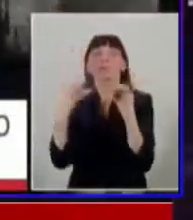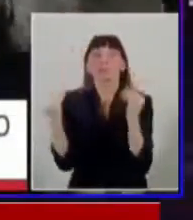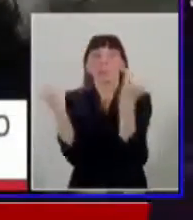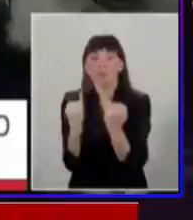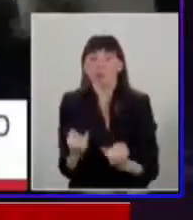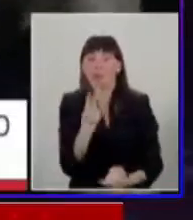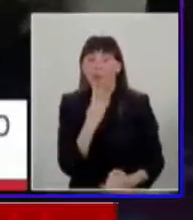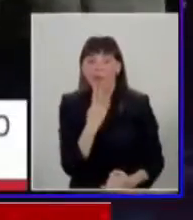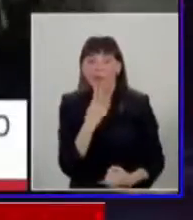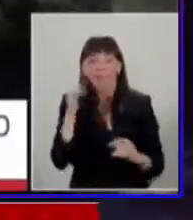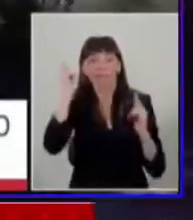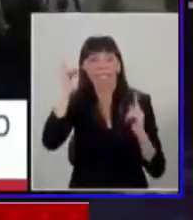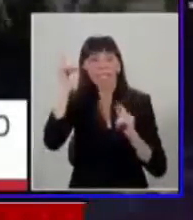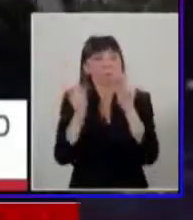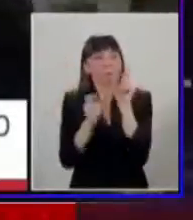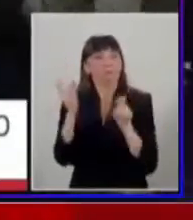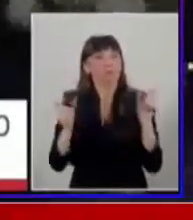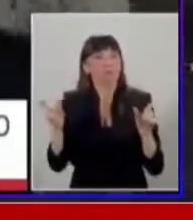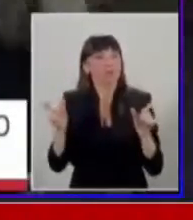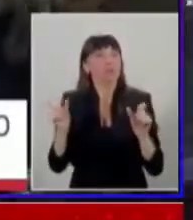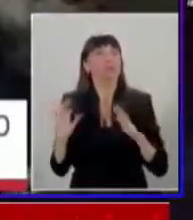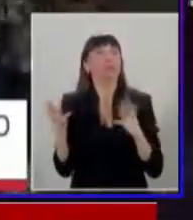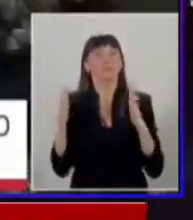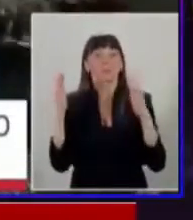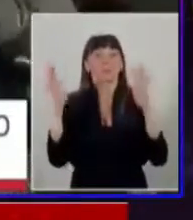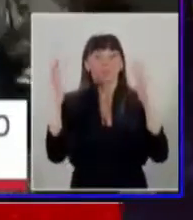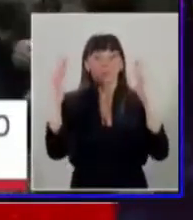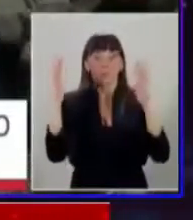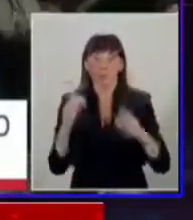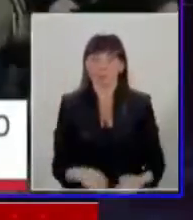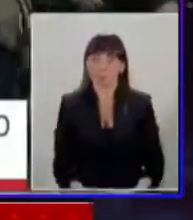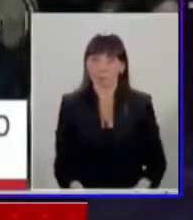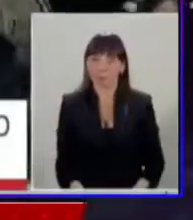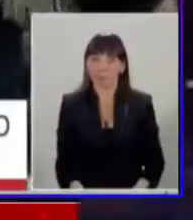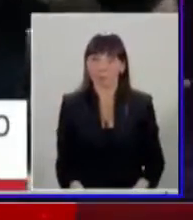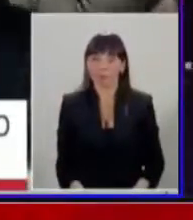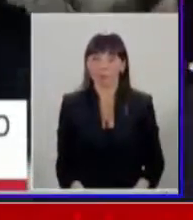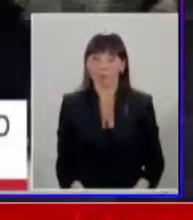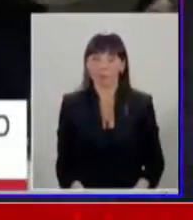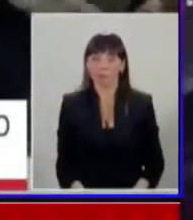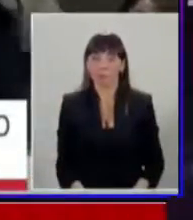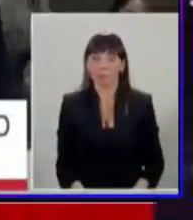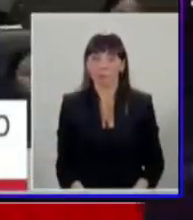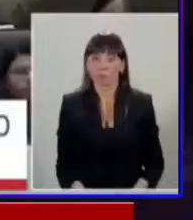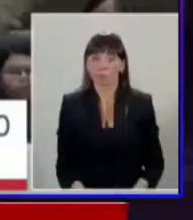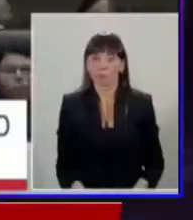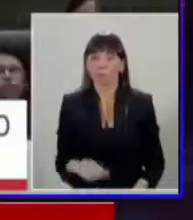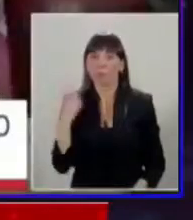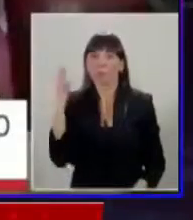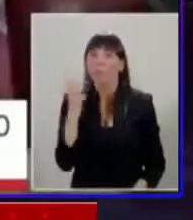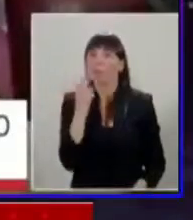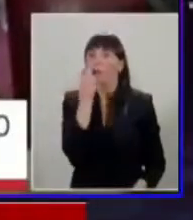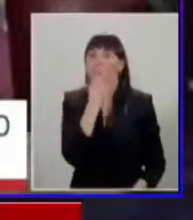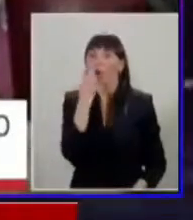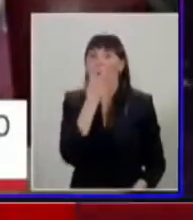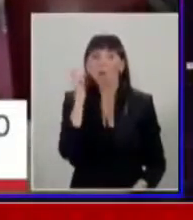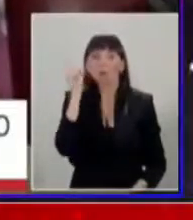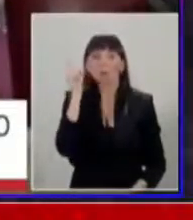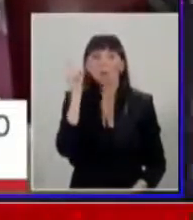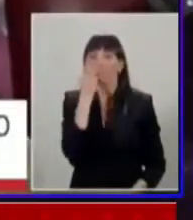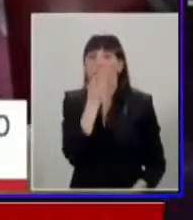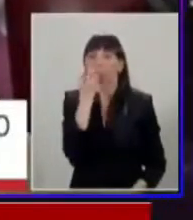sigue esta fue una cuenta pública poco ambiciosa sebastián piñera no explicitó